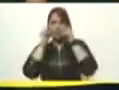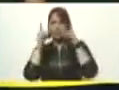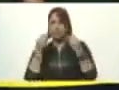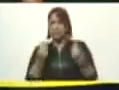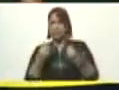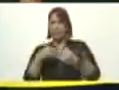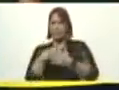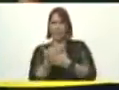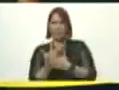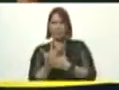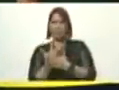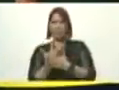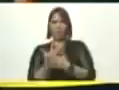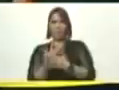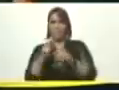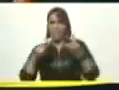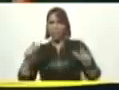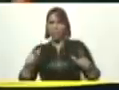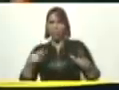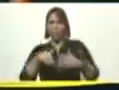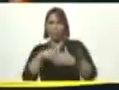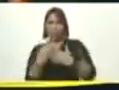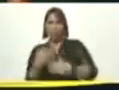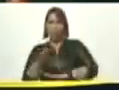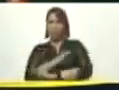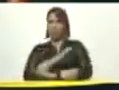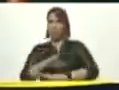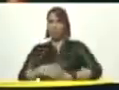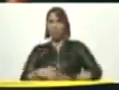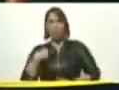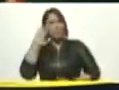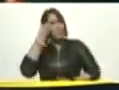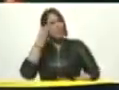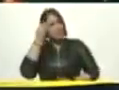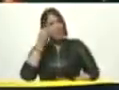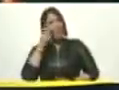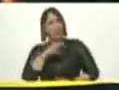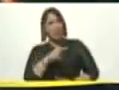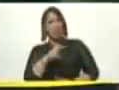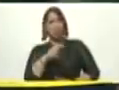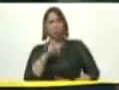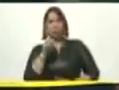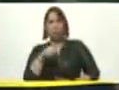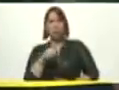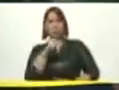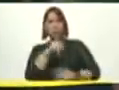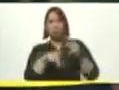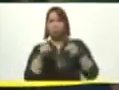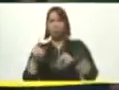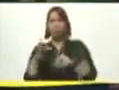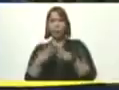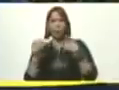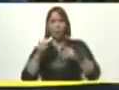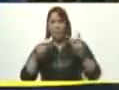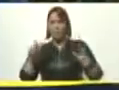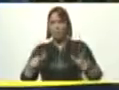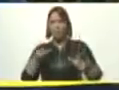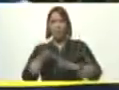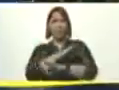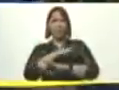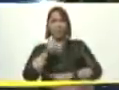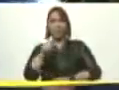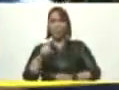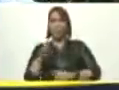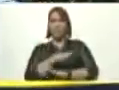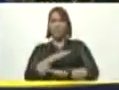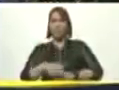en la madrugada la gente casi amaneció cantando Oye qué cosa Yo pensé que estuvo ahí cierto todo el mundo cantaba tus canciones todo